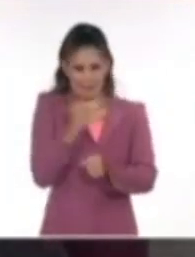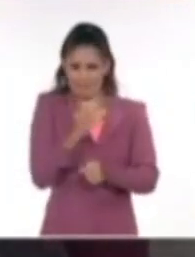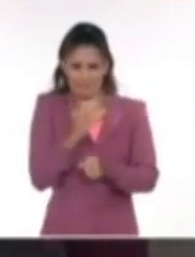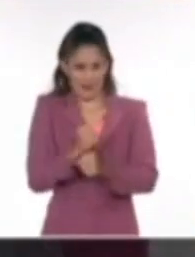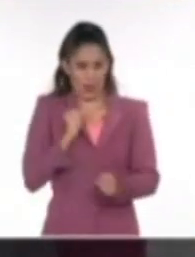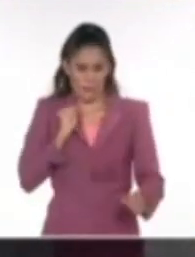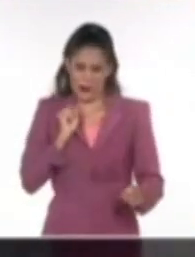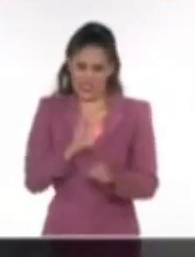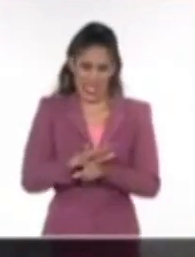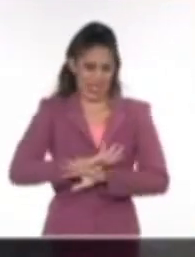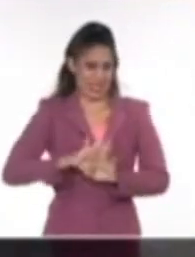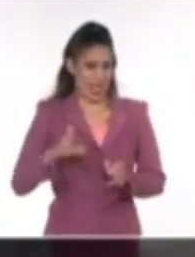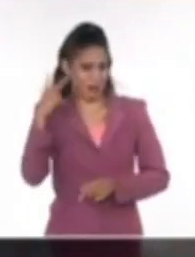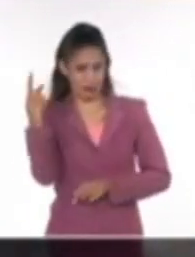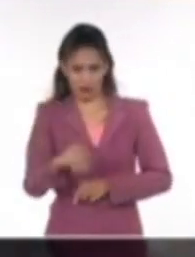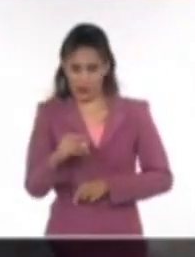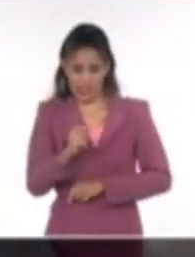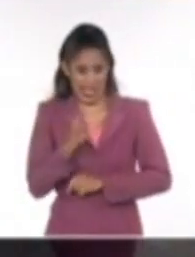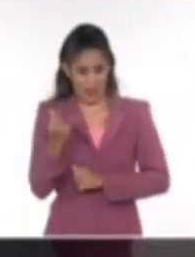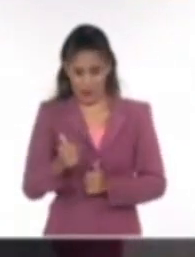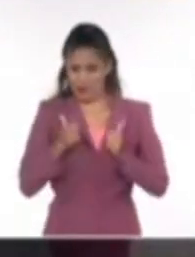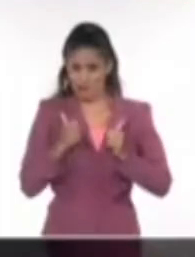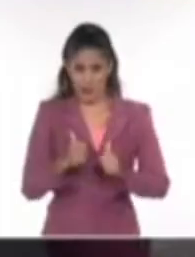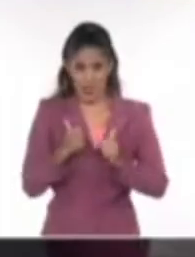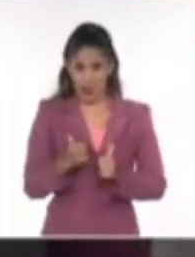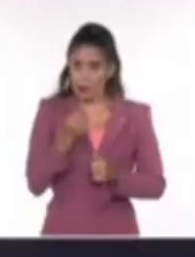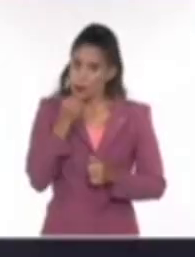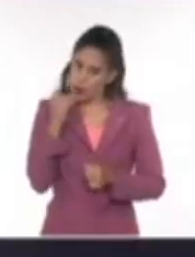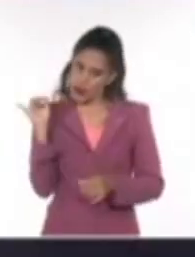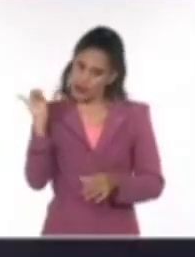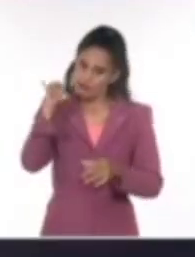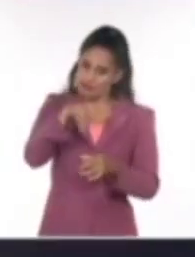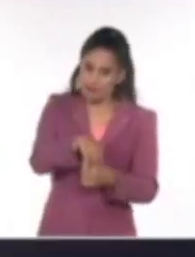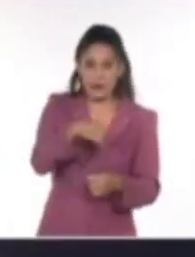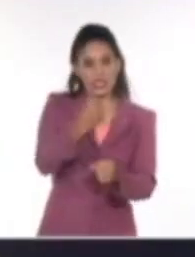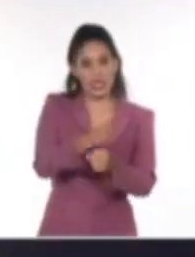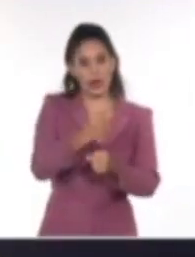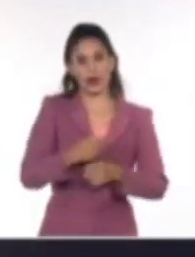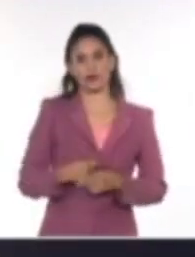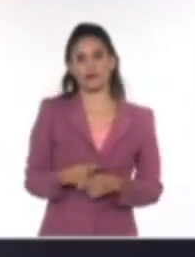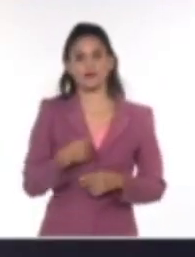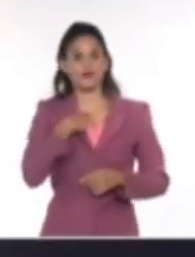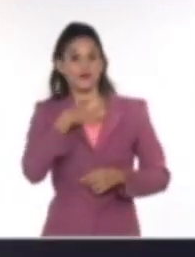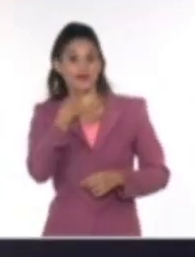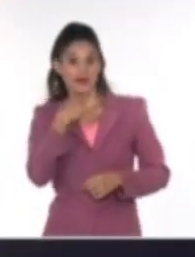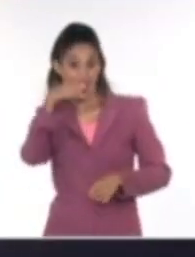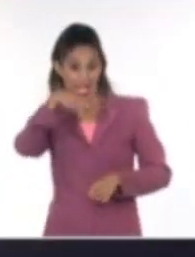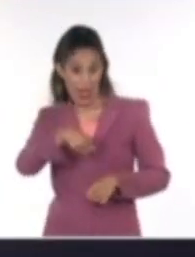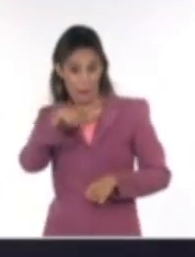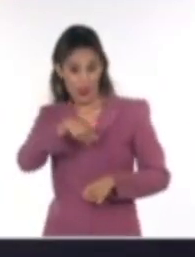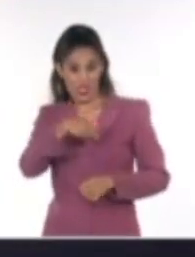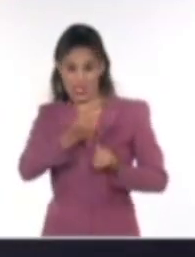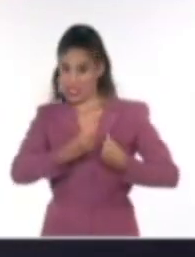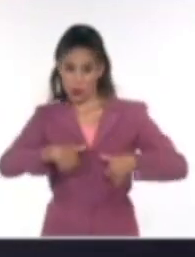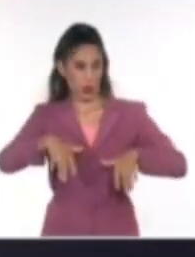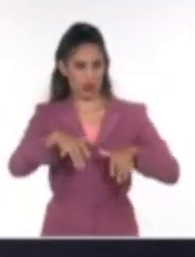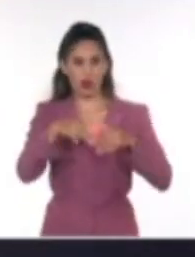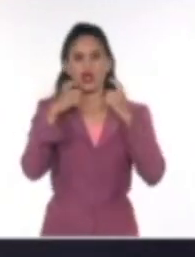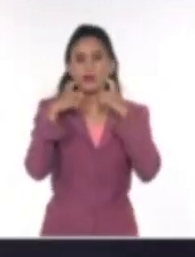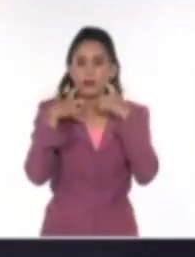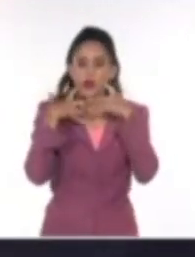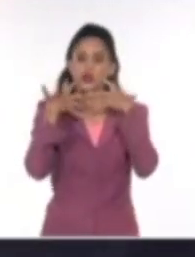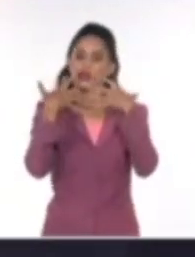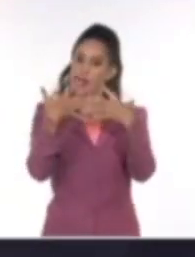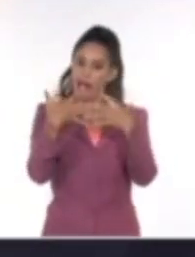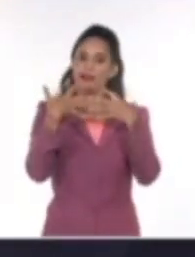que empiece el curso ya para incorporarme en el trabajo ya. Esto de momento para mí es una cosa